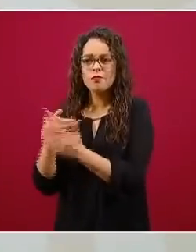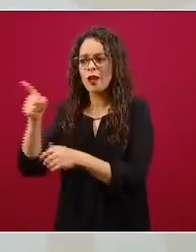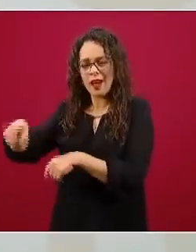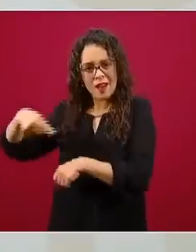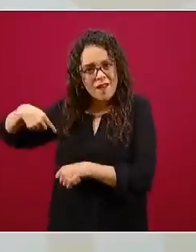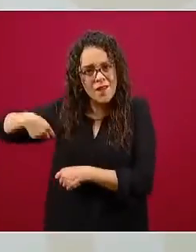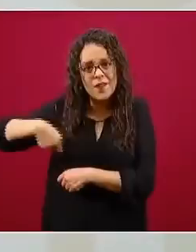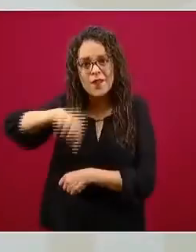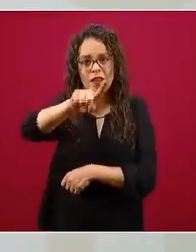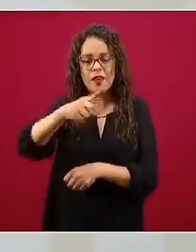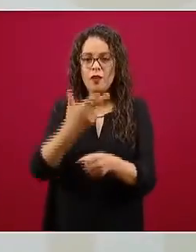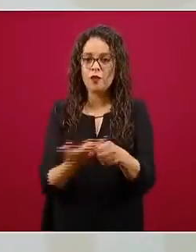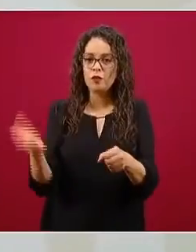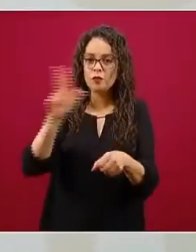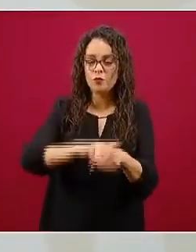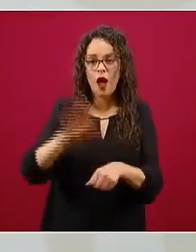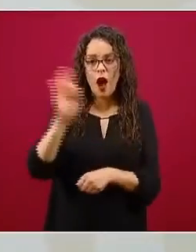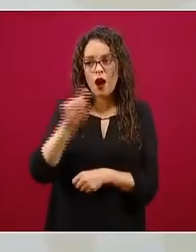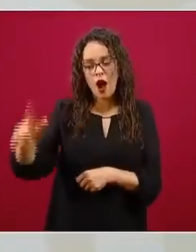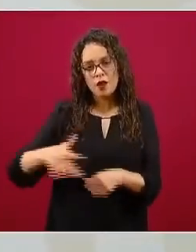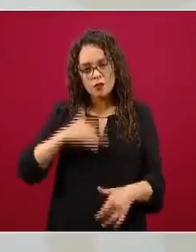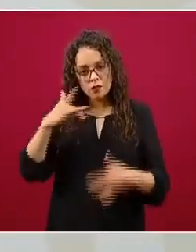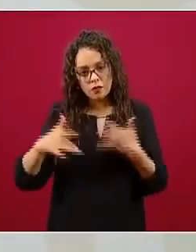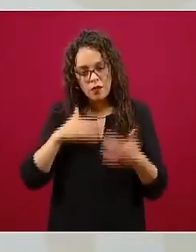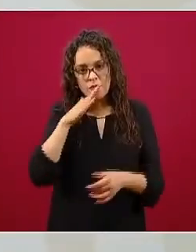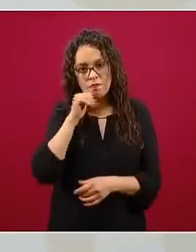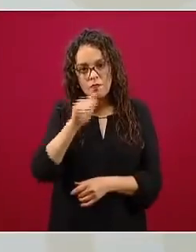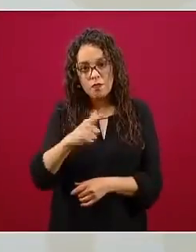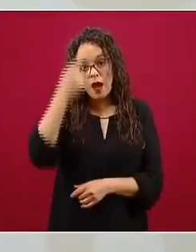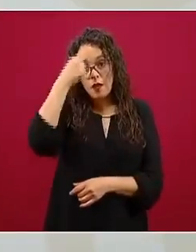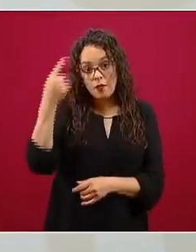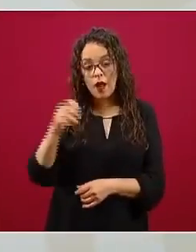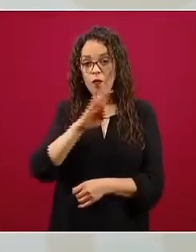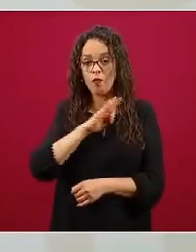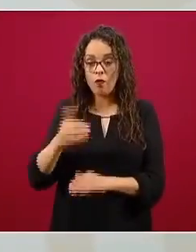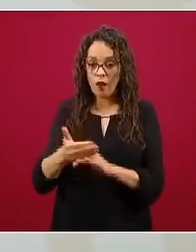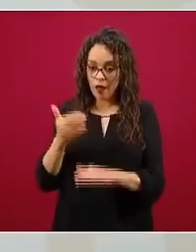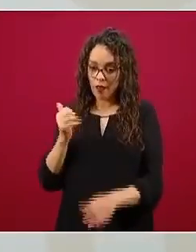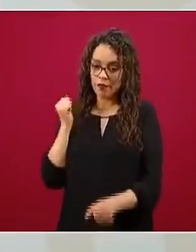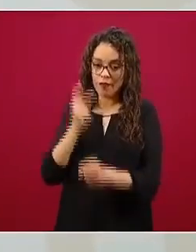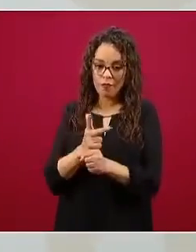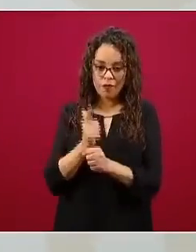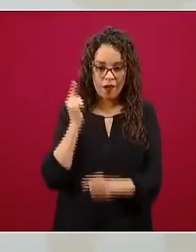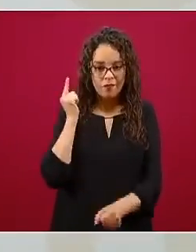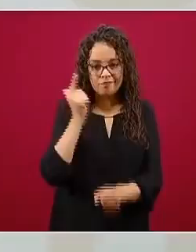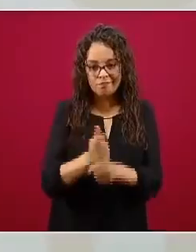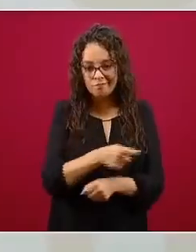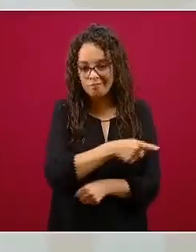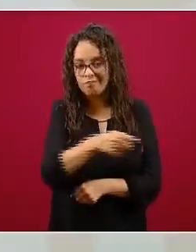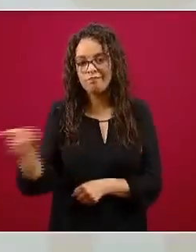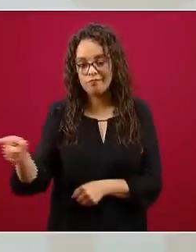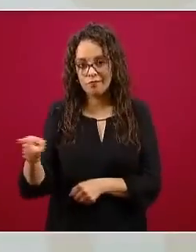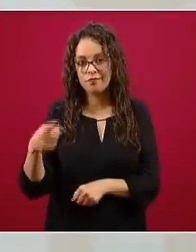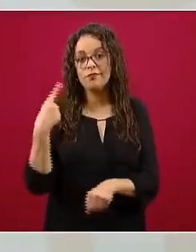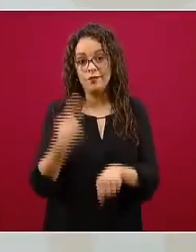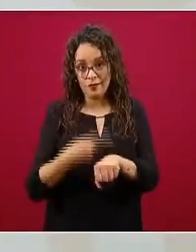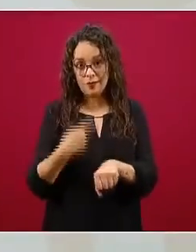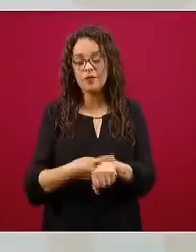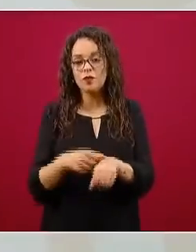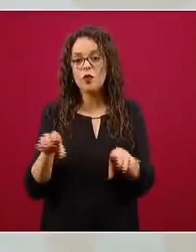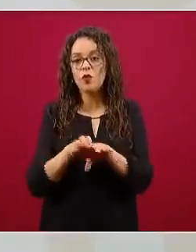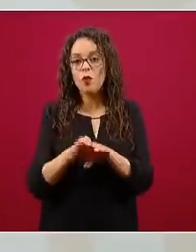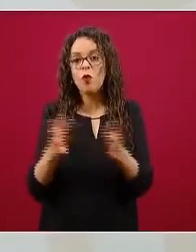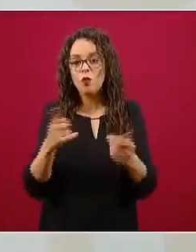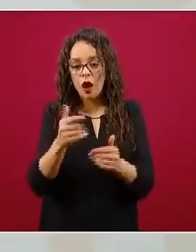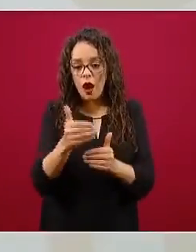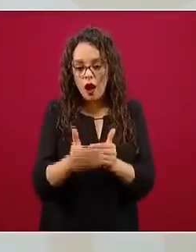si es que tienen los síntomas de COVID, para poder detectar oportunamente cómo va avanzando la enfermedad, y si no hay